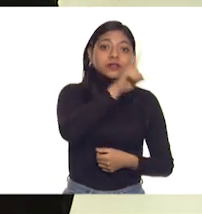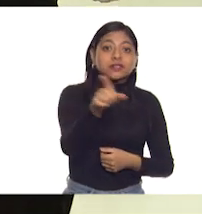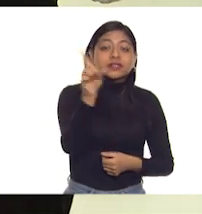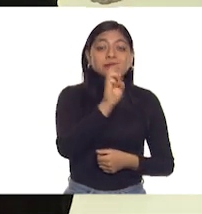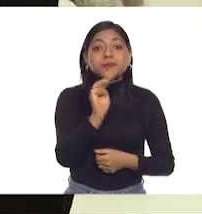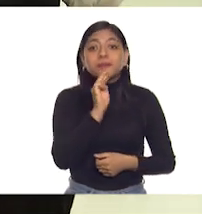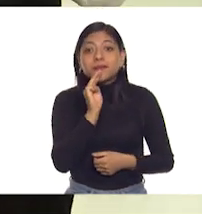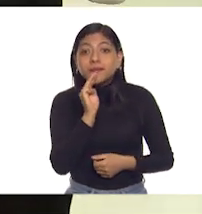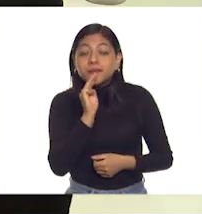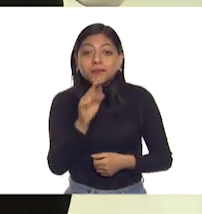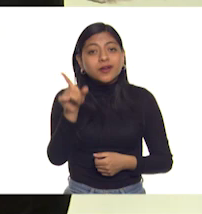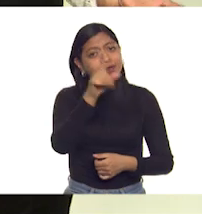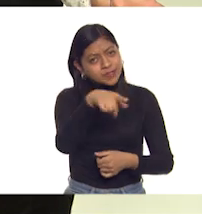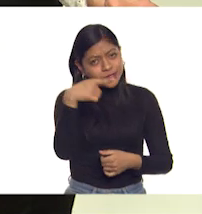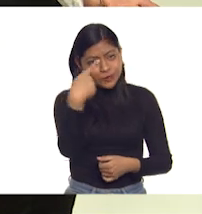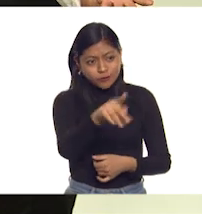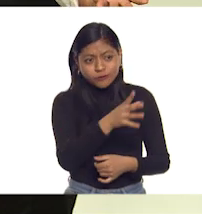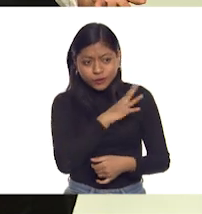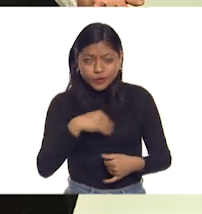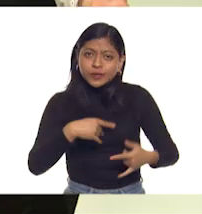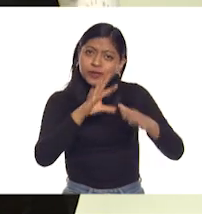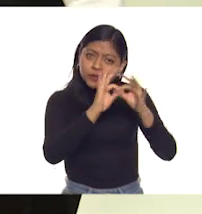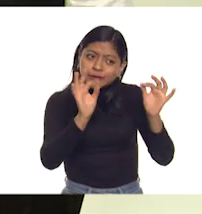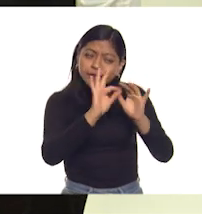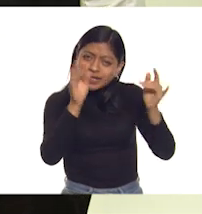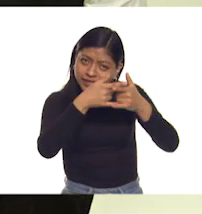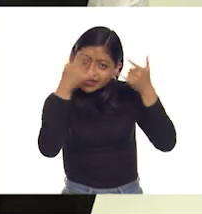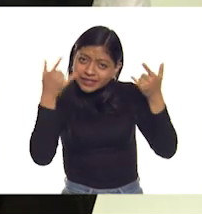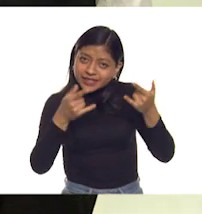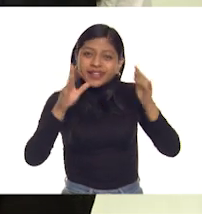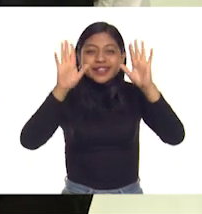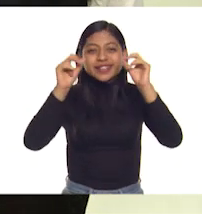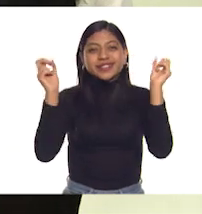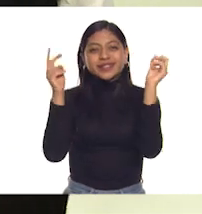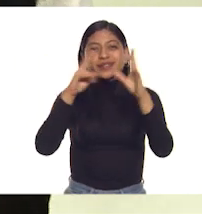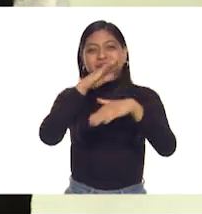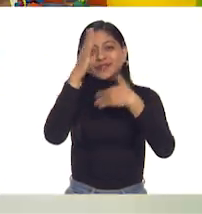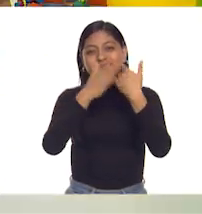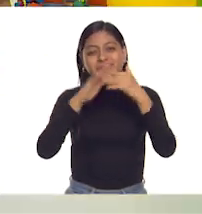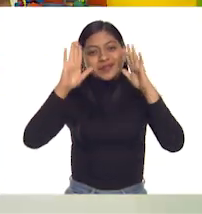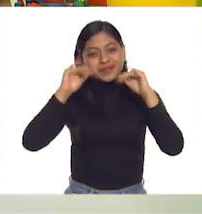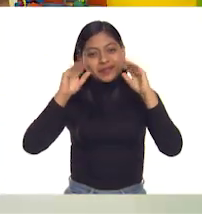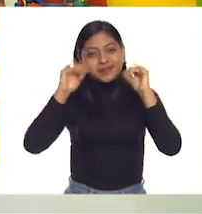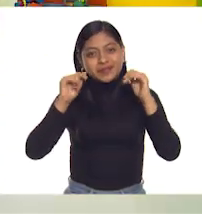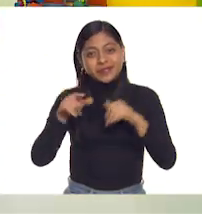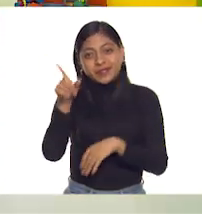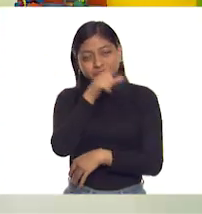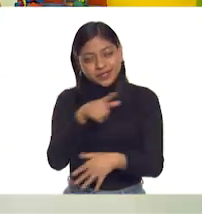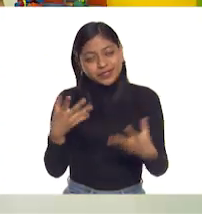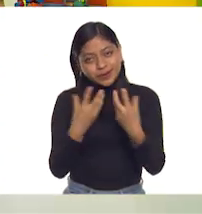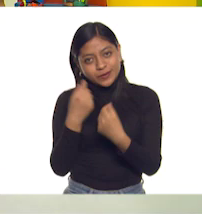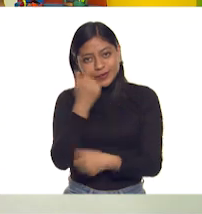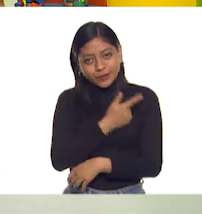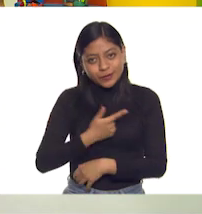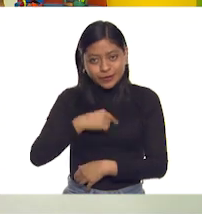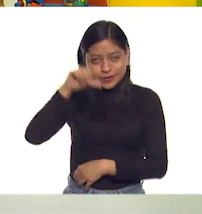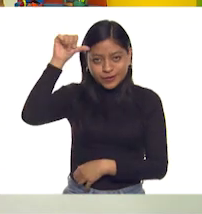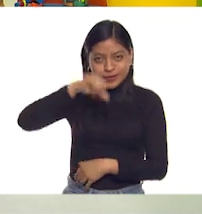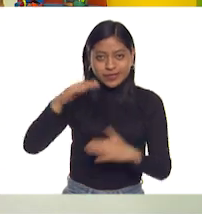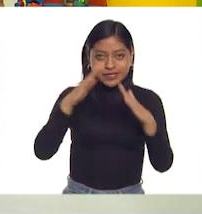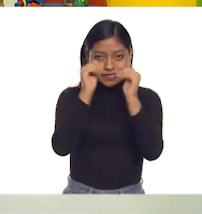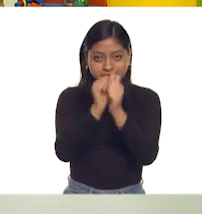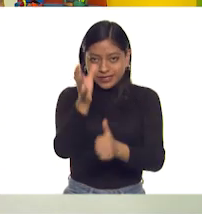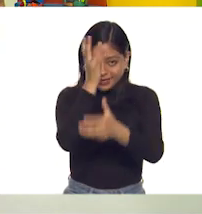sigan contándoles muchos cuentos a sus niños en casa. ¡Hasta pronto! Ha sido un placer estar con ustedes aquí en Aprende en